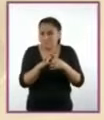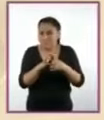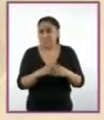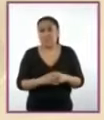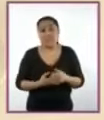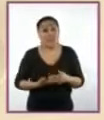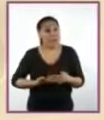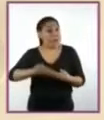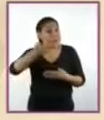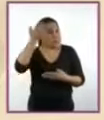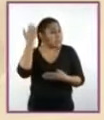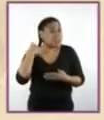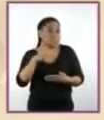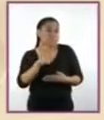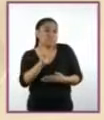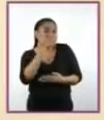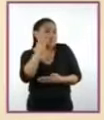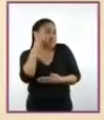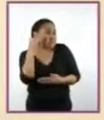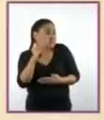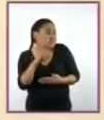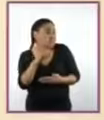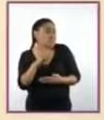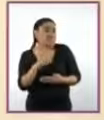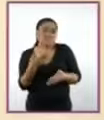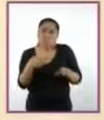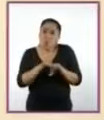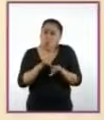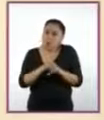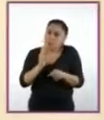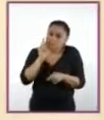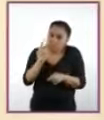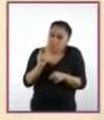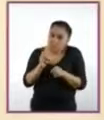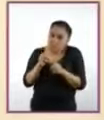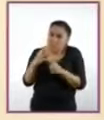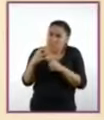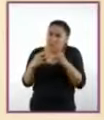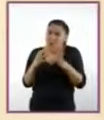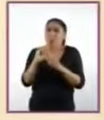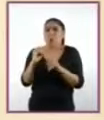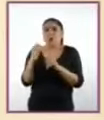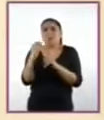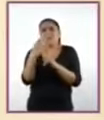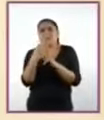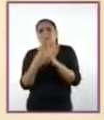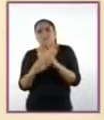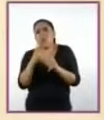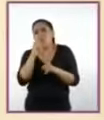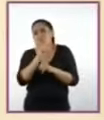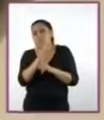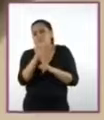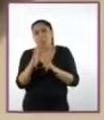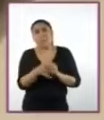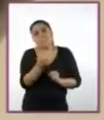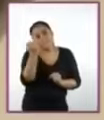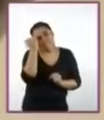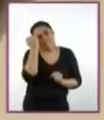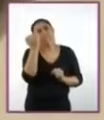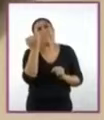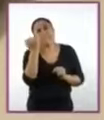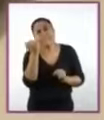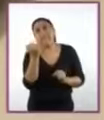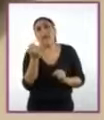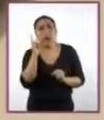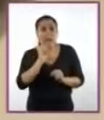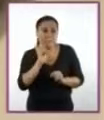fue algo obvio inmediatamente. Solo se observaban chispas y burbujas. Una idea fue usar la